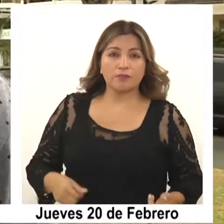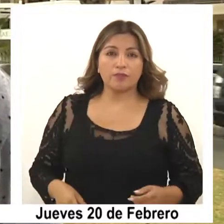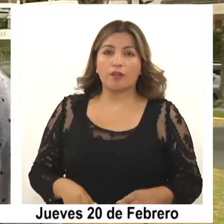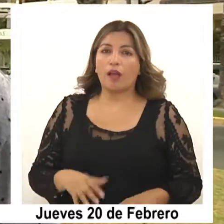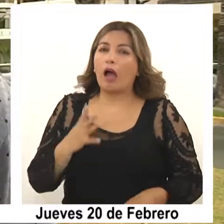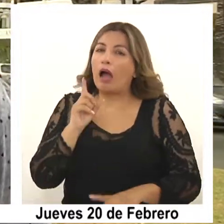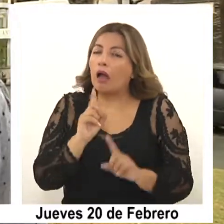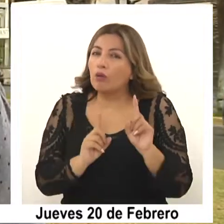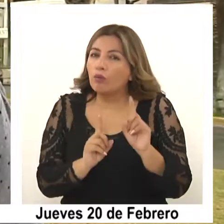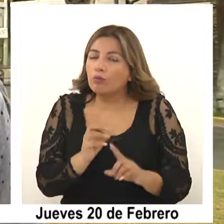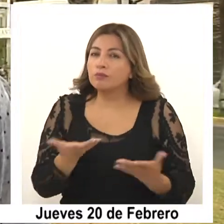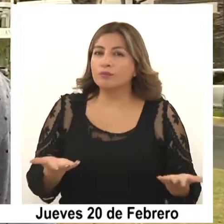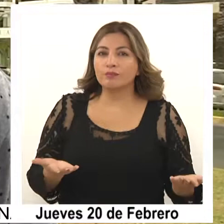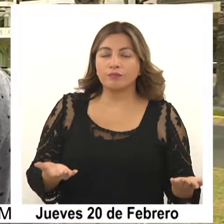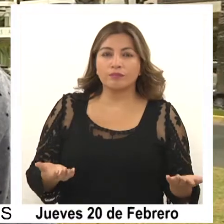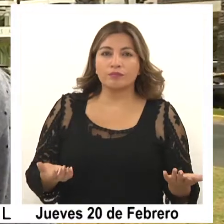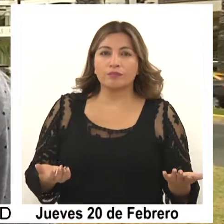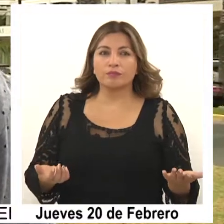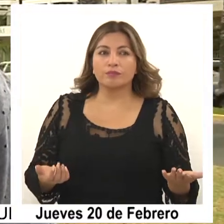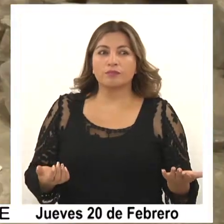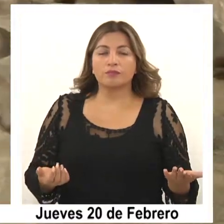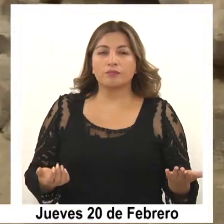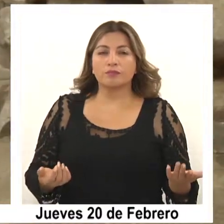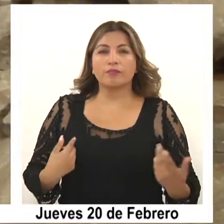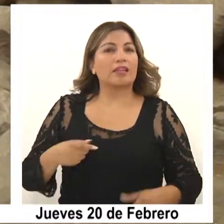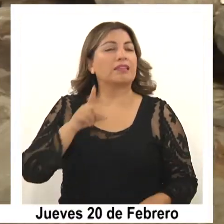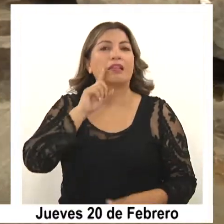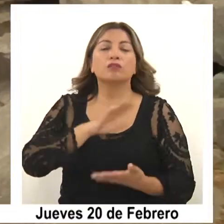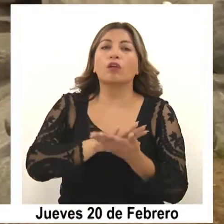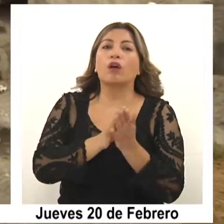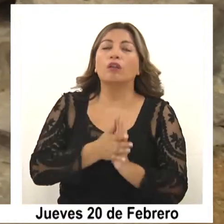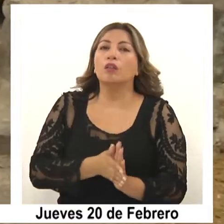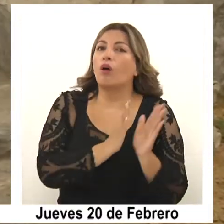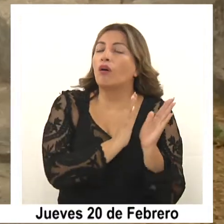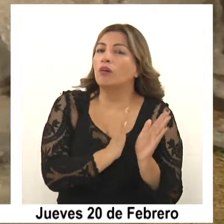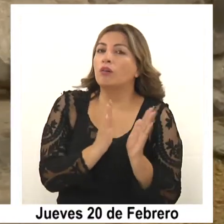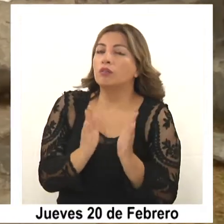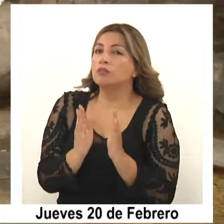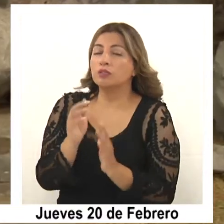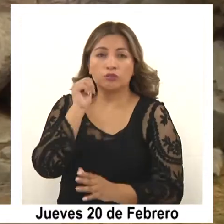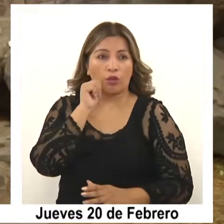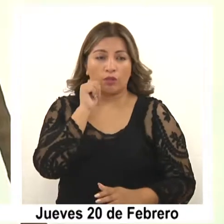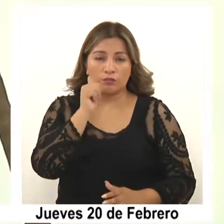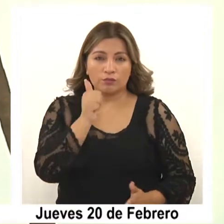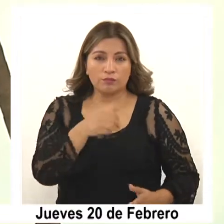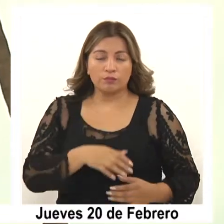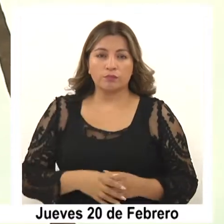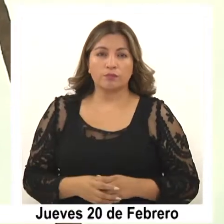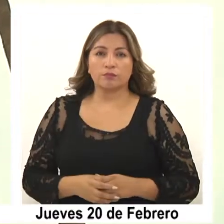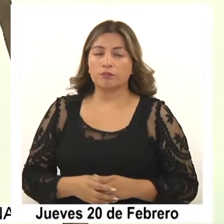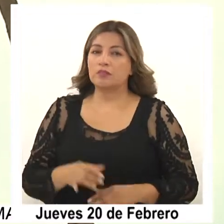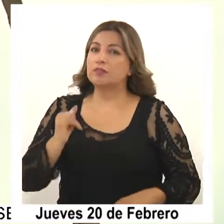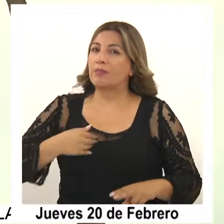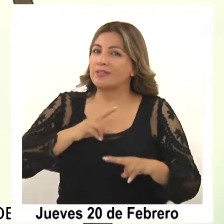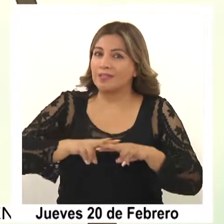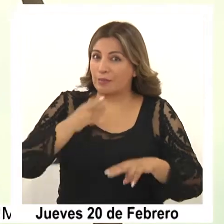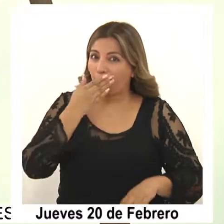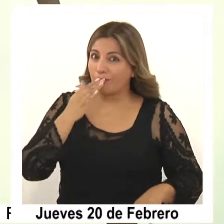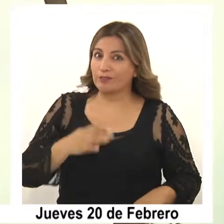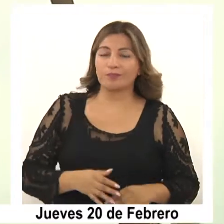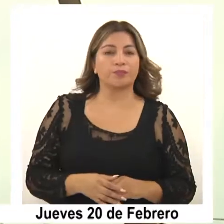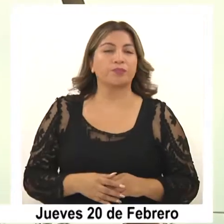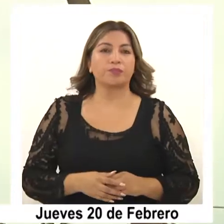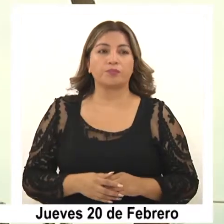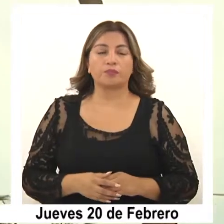hay cosas que, bueno, manteniendo un orden cotidiano, siempre se mejoran las cosas.